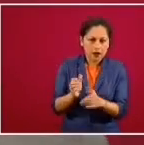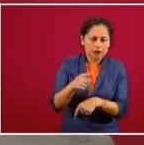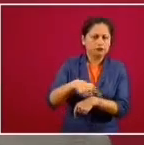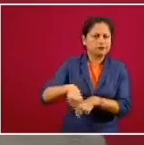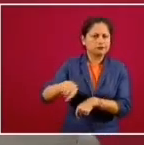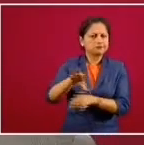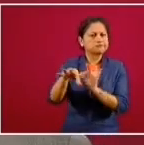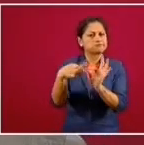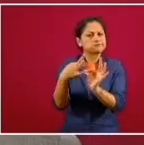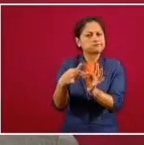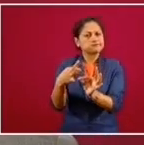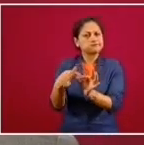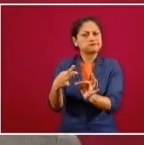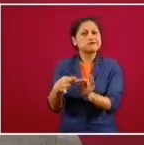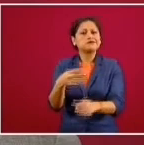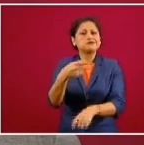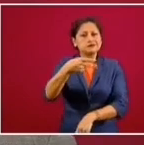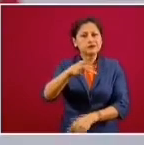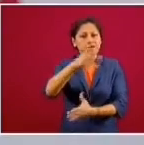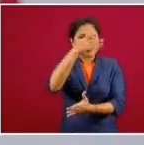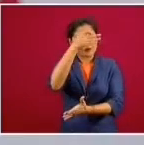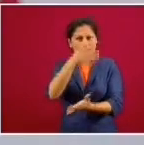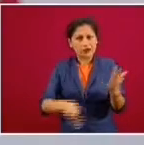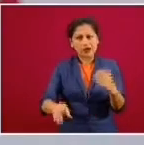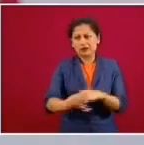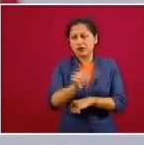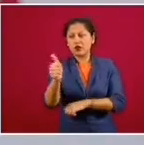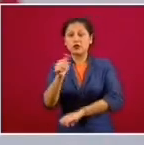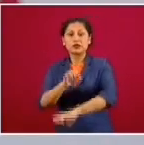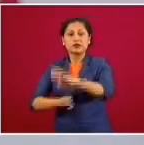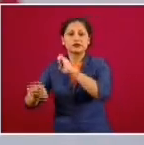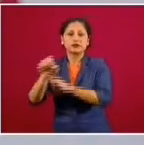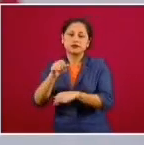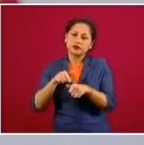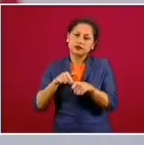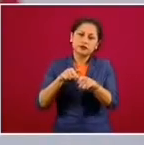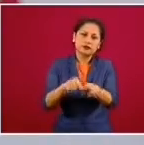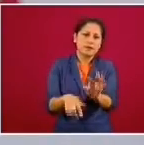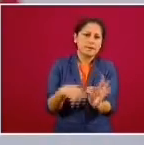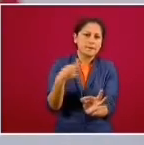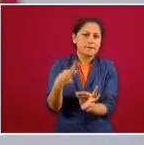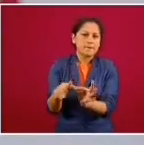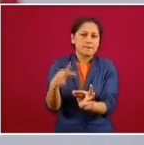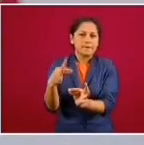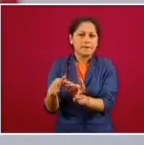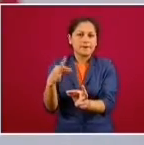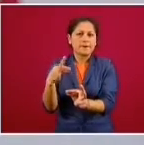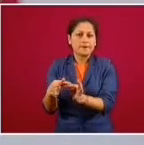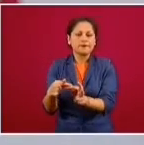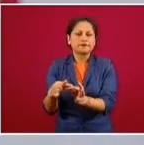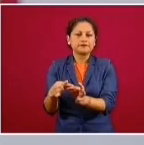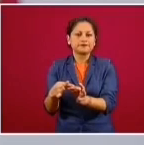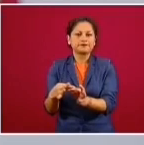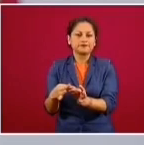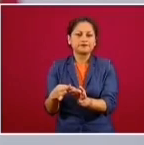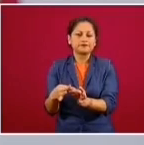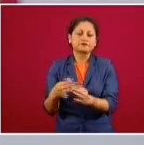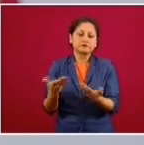cooperación decidida de otras empresas, dado que la medida está orientada a la actividad laboral, para que